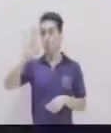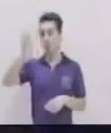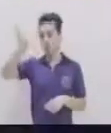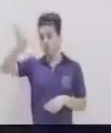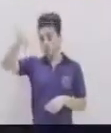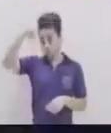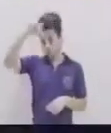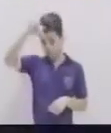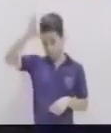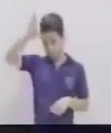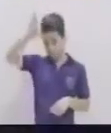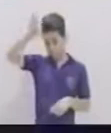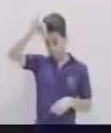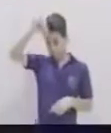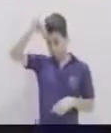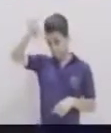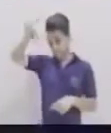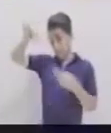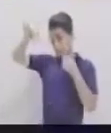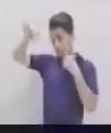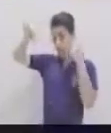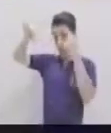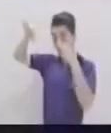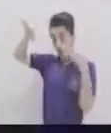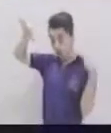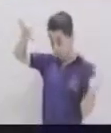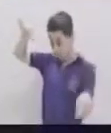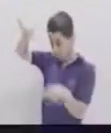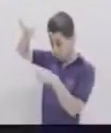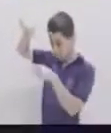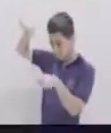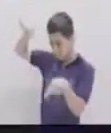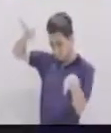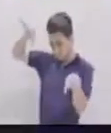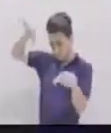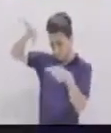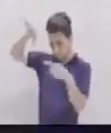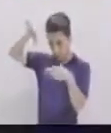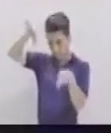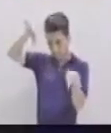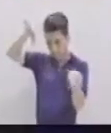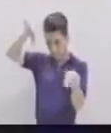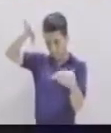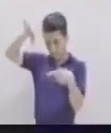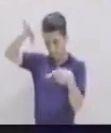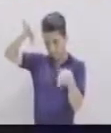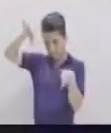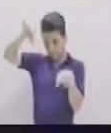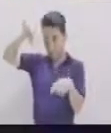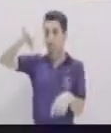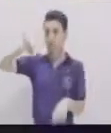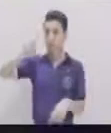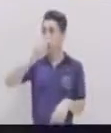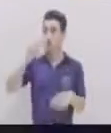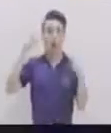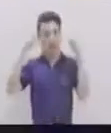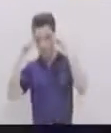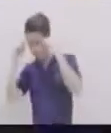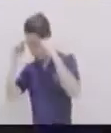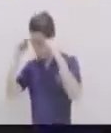péndulo y mis ojos deben seguir el movimiento del péndulo sin mover la cabeza. Empecemos a la cuenta de 3. 1, 2